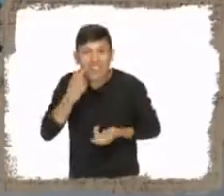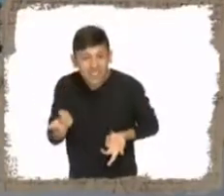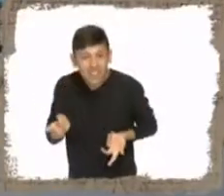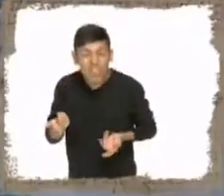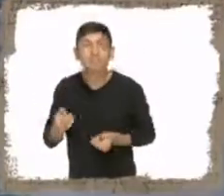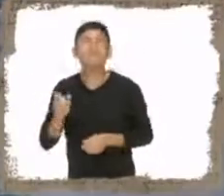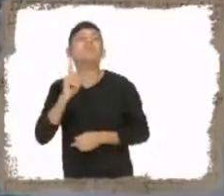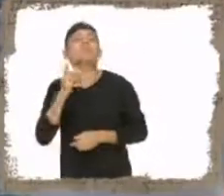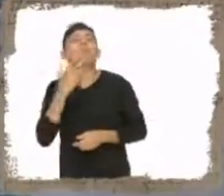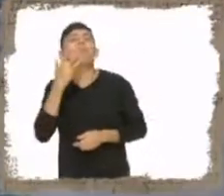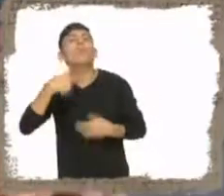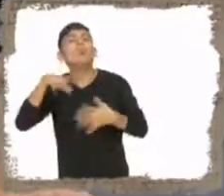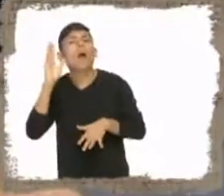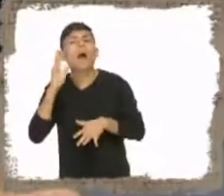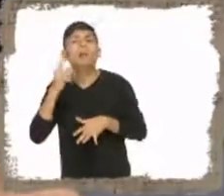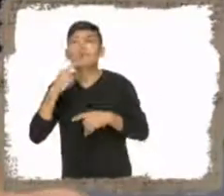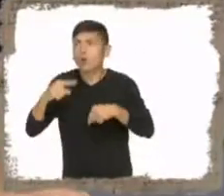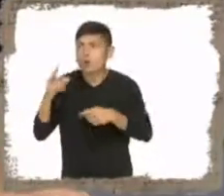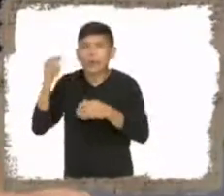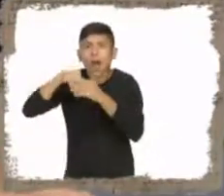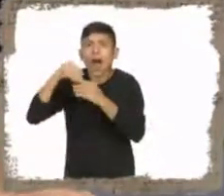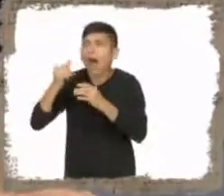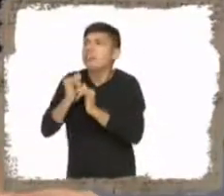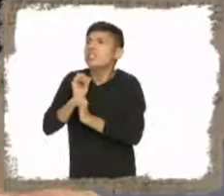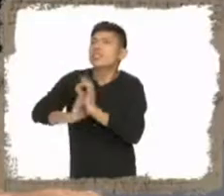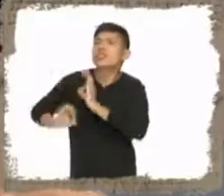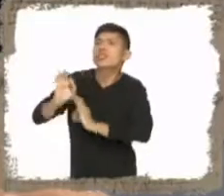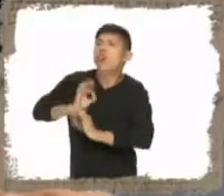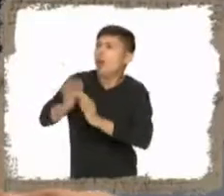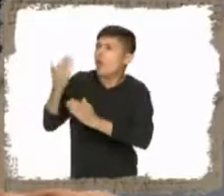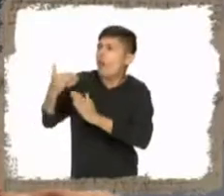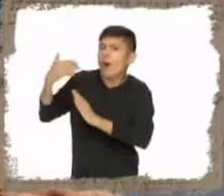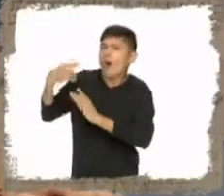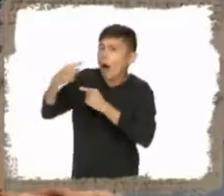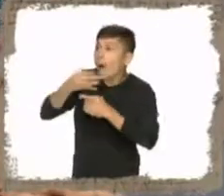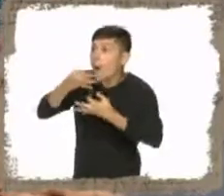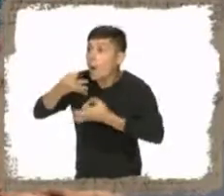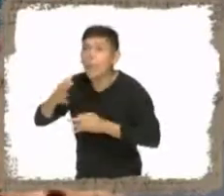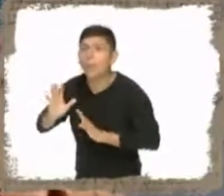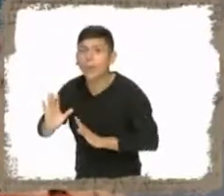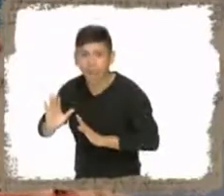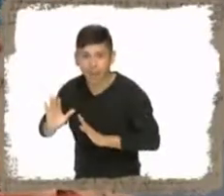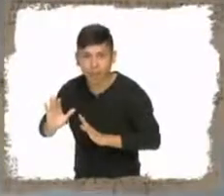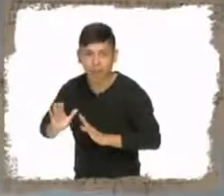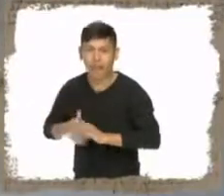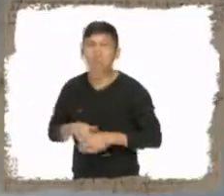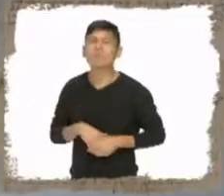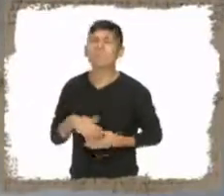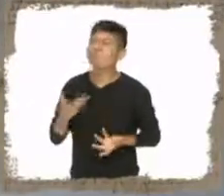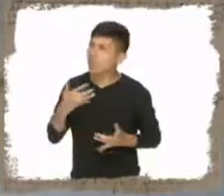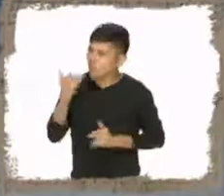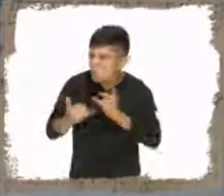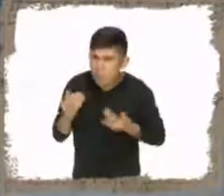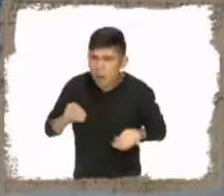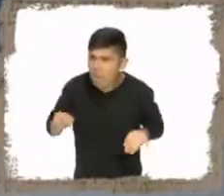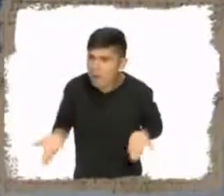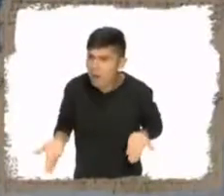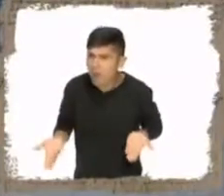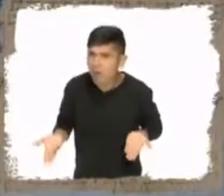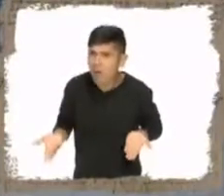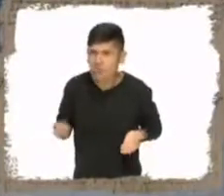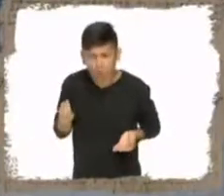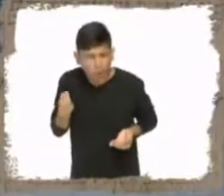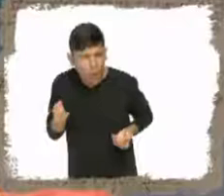más divertidos, ¿vieron? A mí me gustan más las que tienen algún contenido histórico, como que pasaron de verdad. ¿Y no hay más